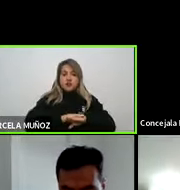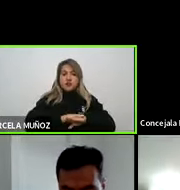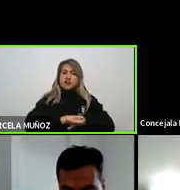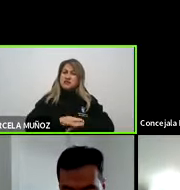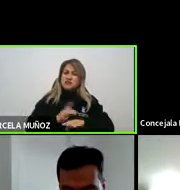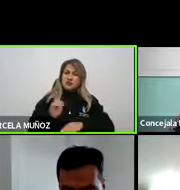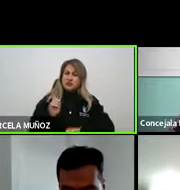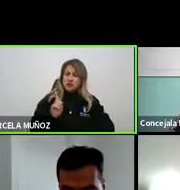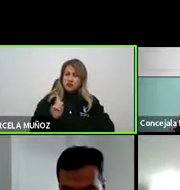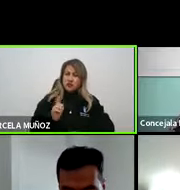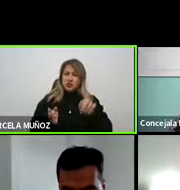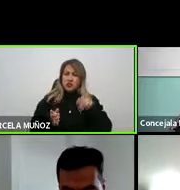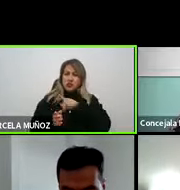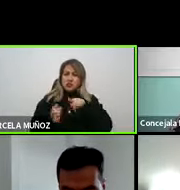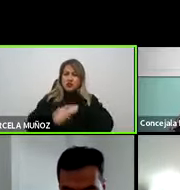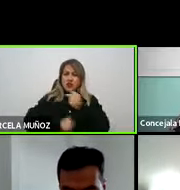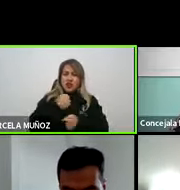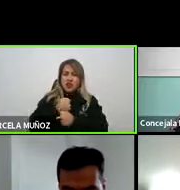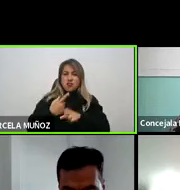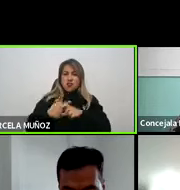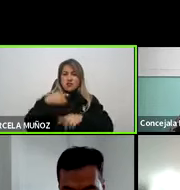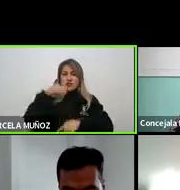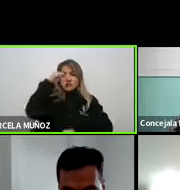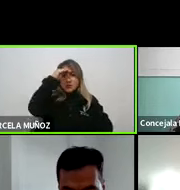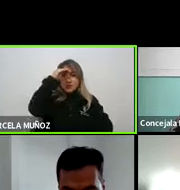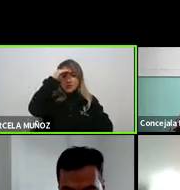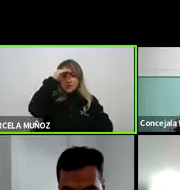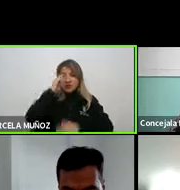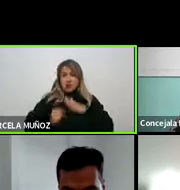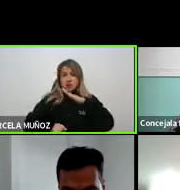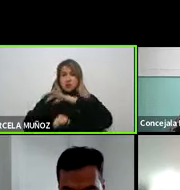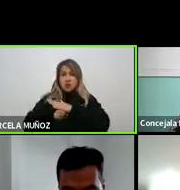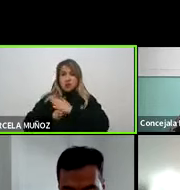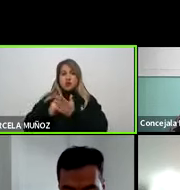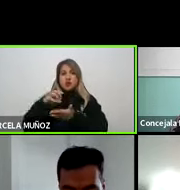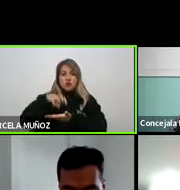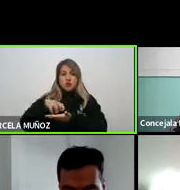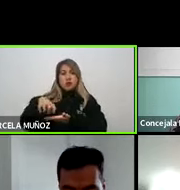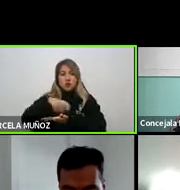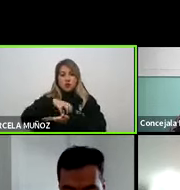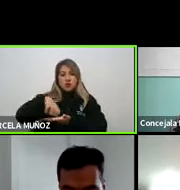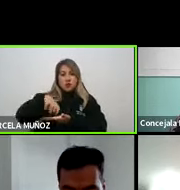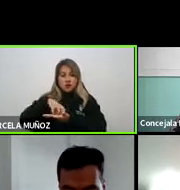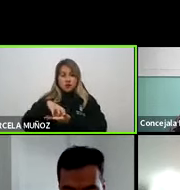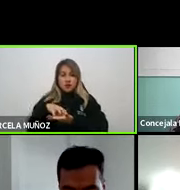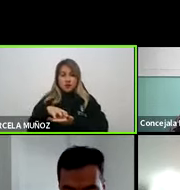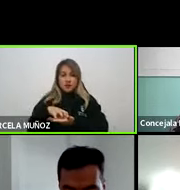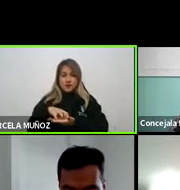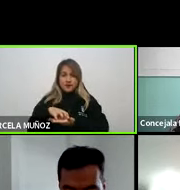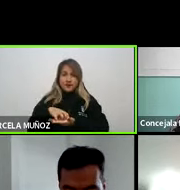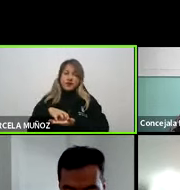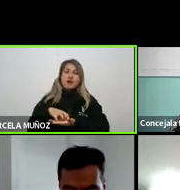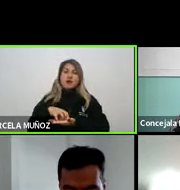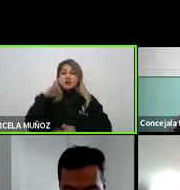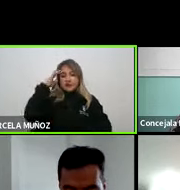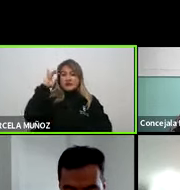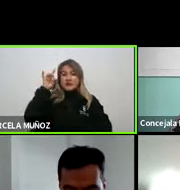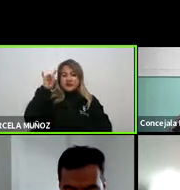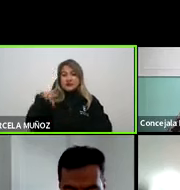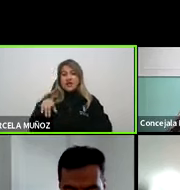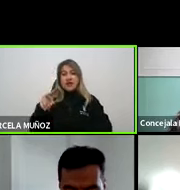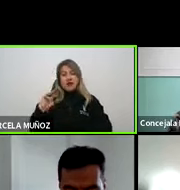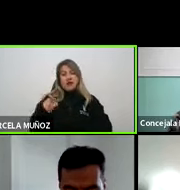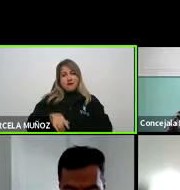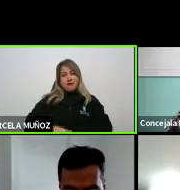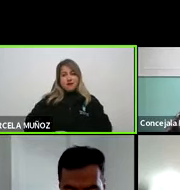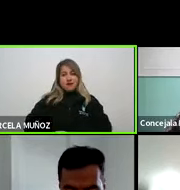no le sirvió los años de experiencia que tuvo al mando de una comuna, cuando sabe perfectamente